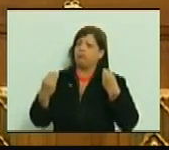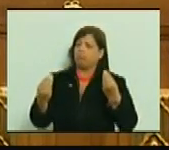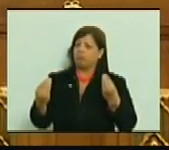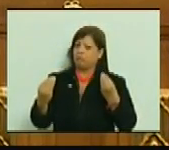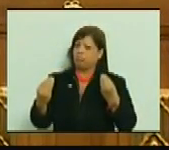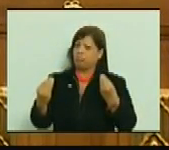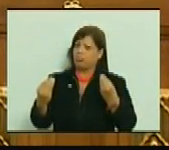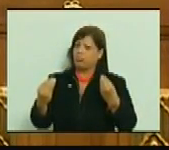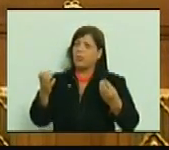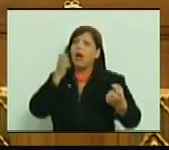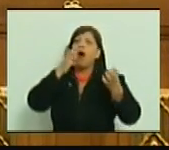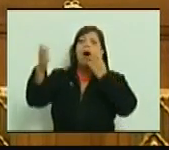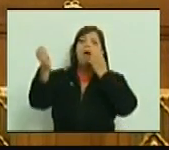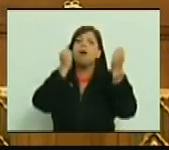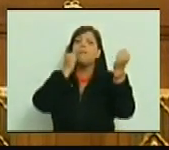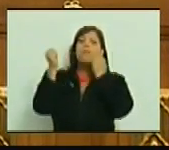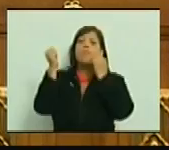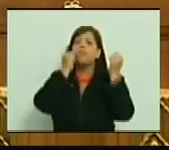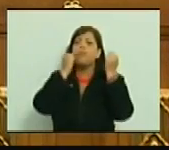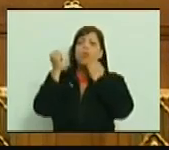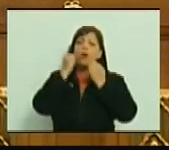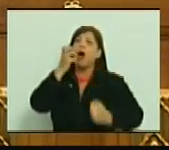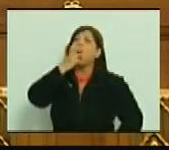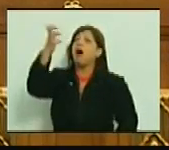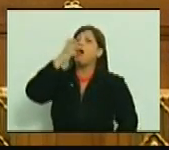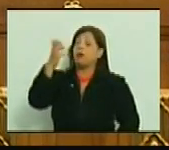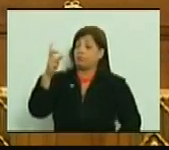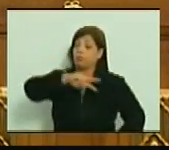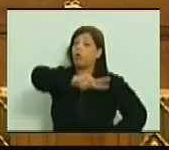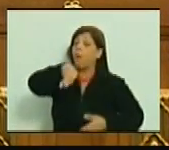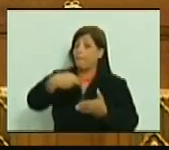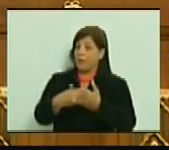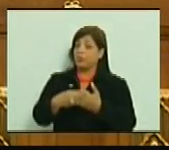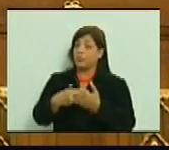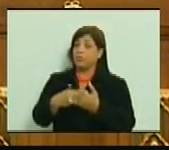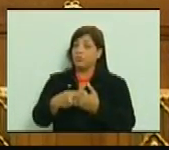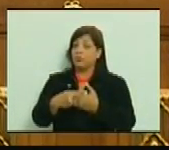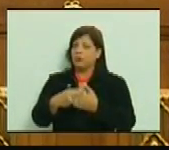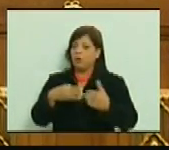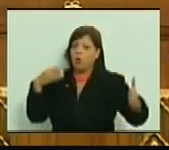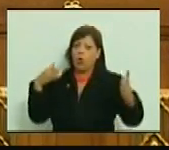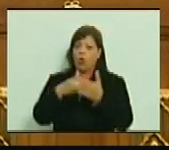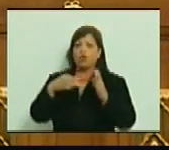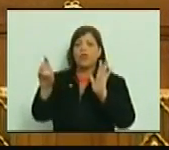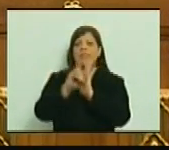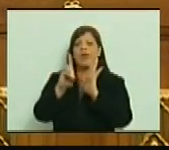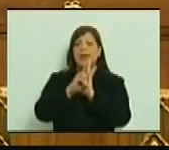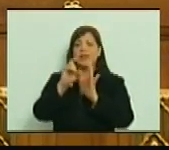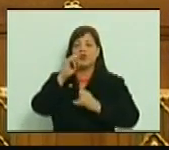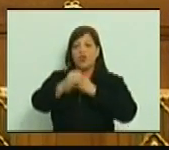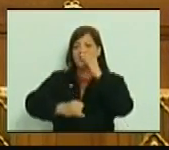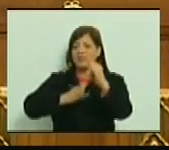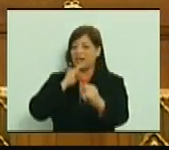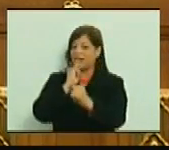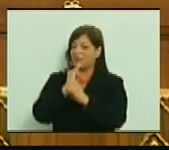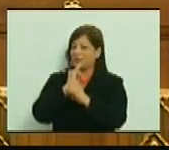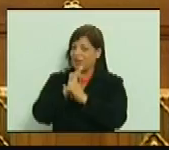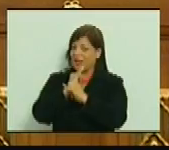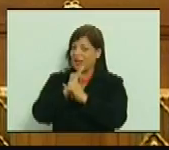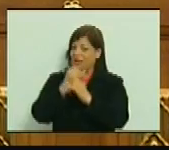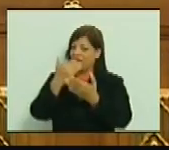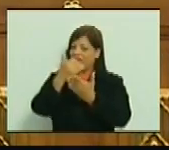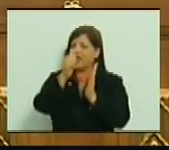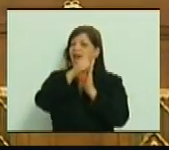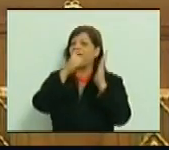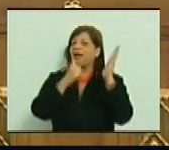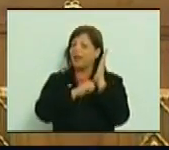el reclamo internacional contra dicha política, contraria a los principios del derecho internacional y de la Carta de